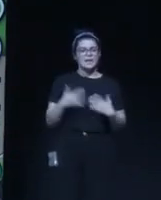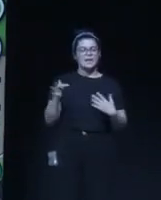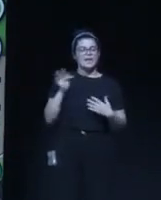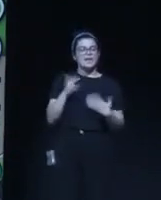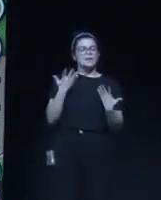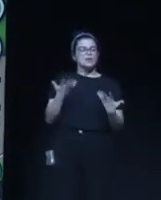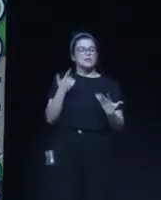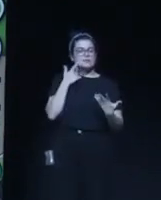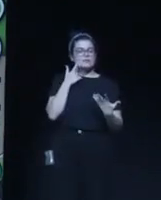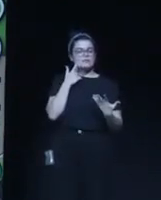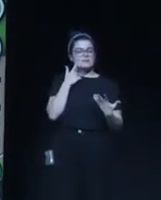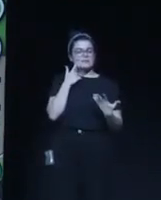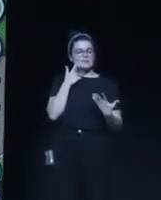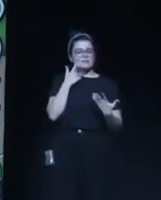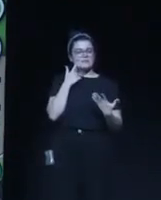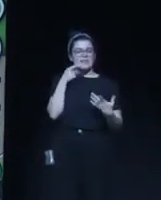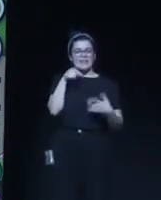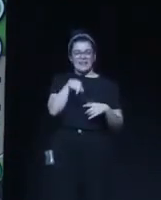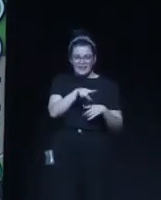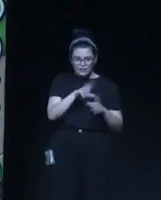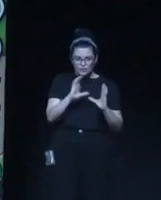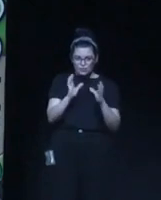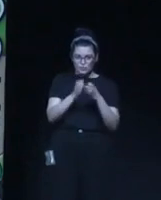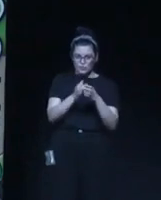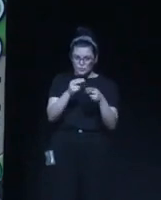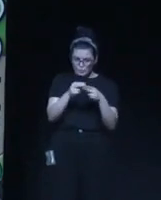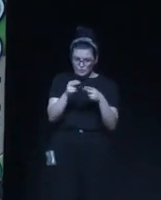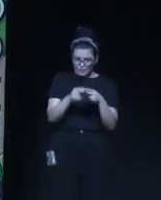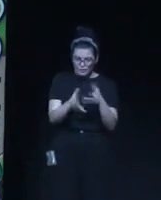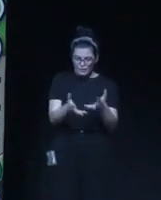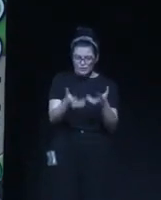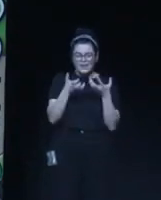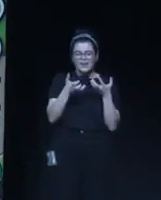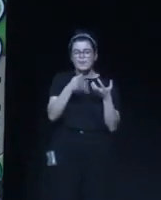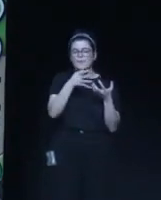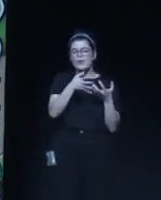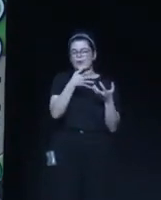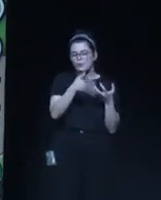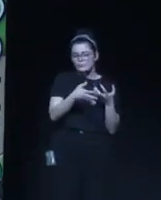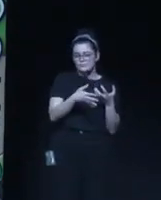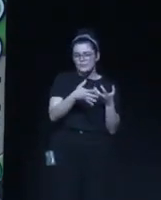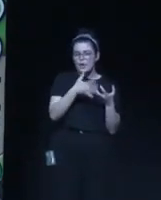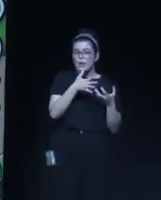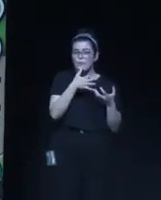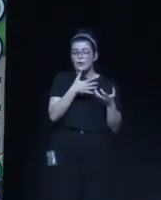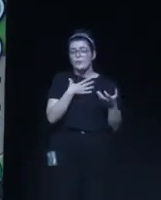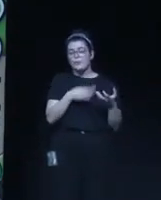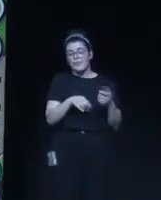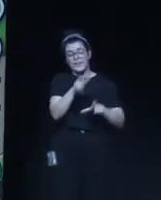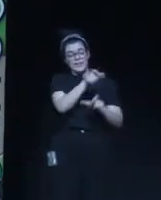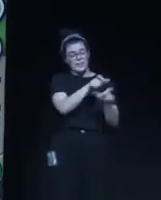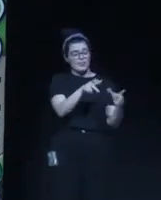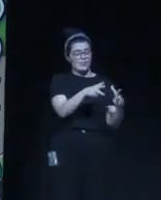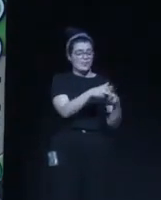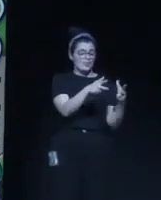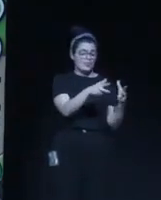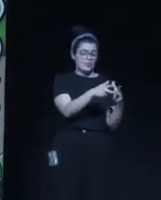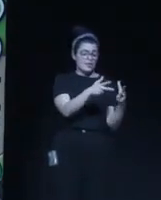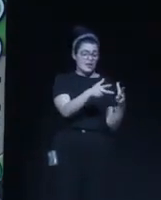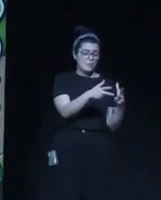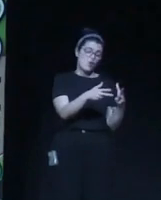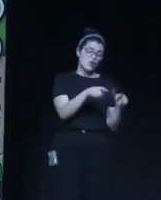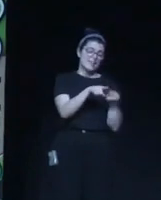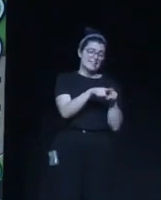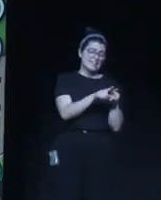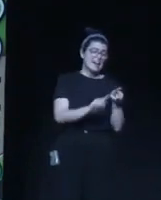partidos ganan porque quizá sí. la ciudadanía un poco más crítica o con más ideología se queda en casa